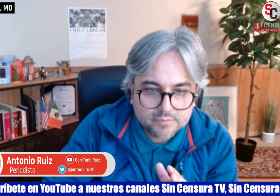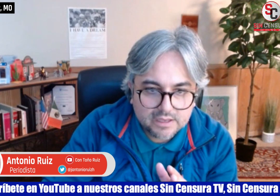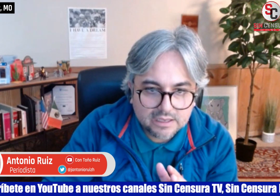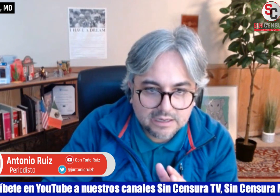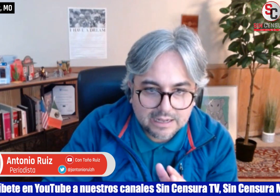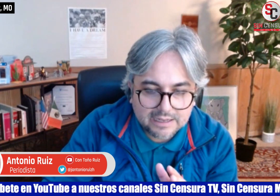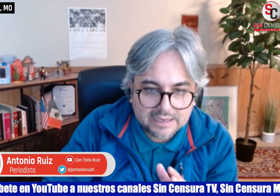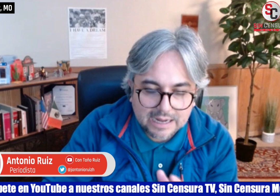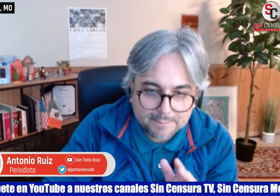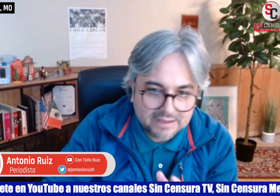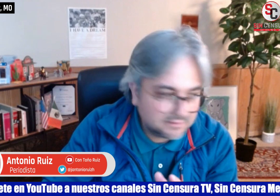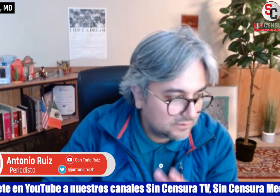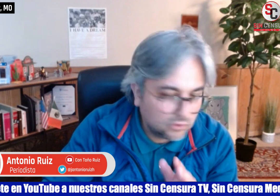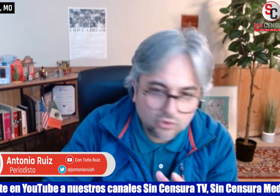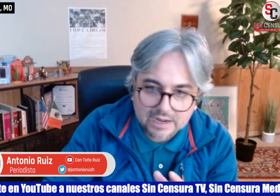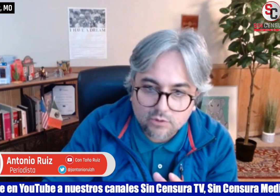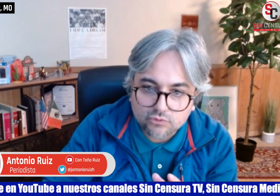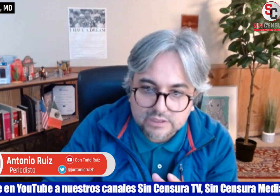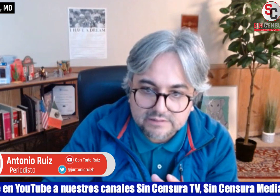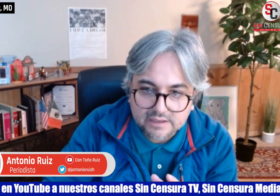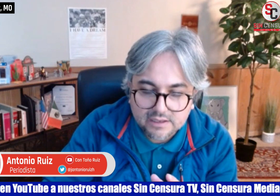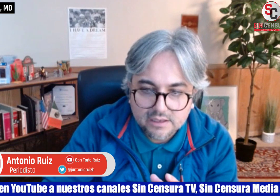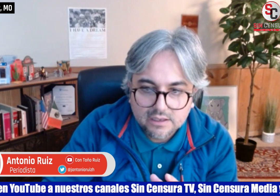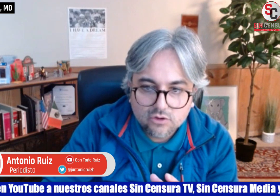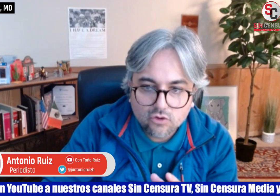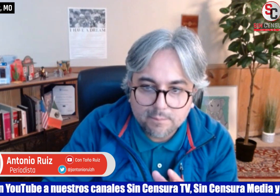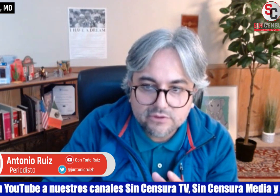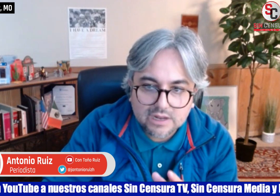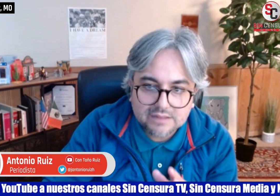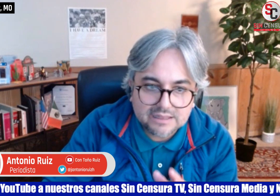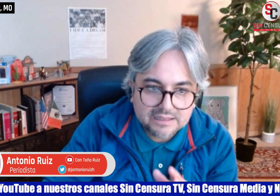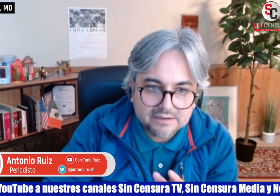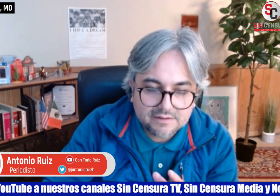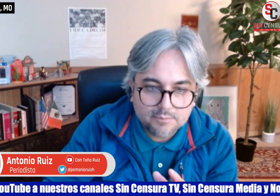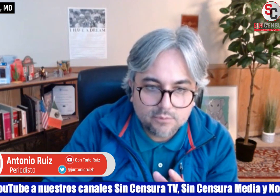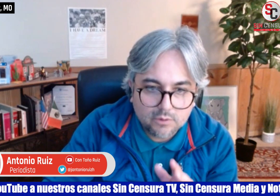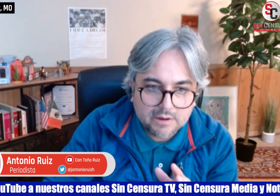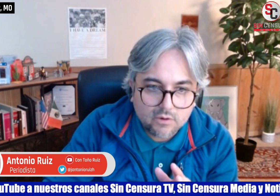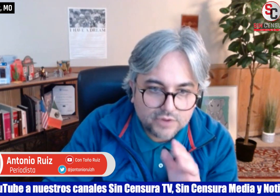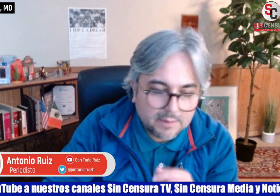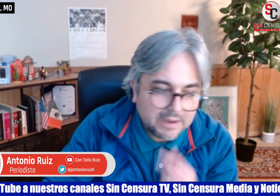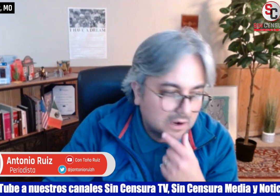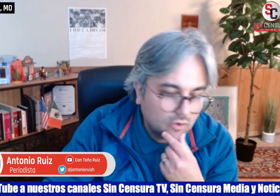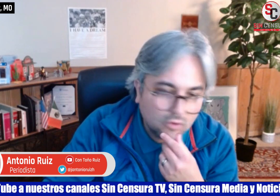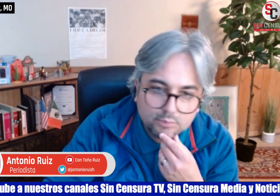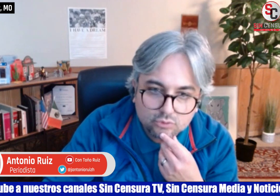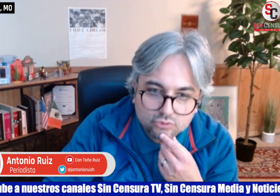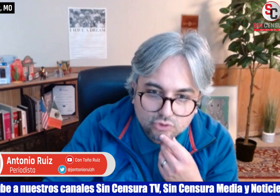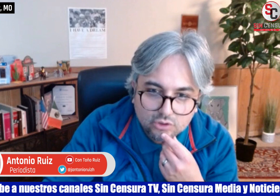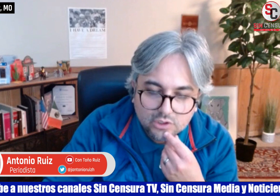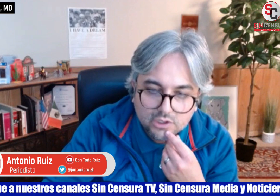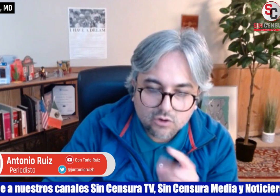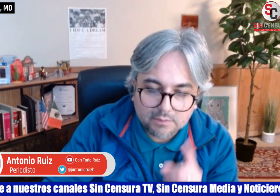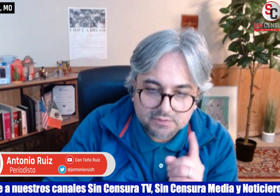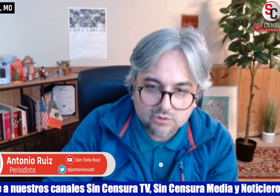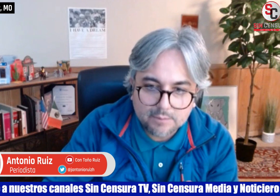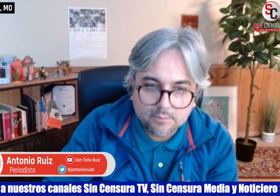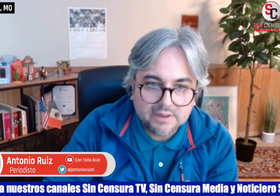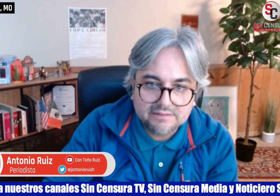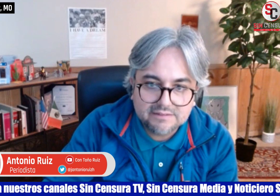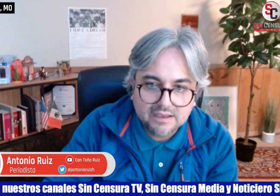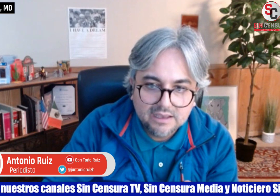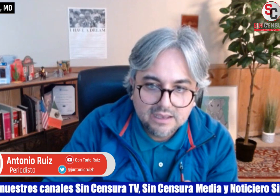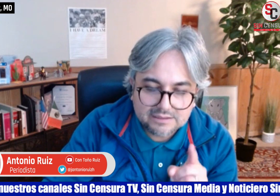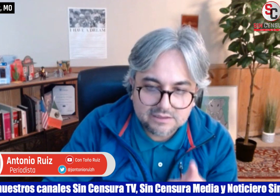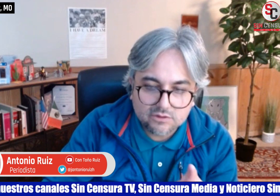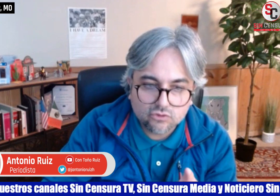en que la paz es fruto de la justicia, no pensó en atender el problema con trabajo, con producción, combatiendo la